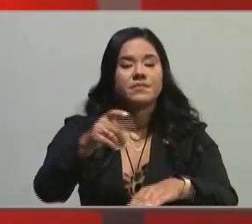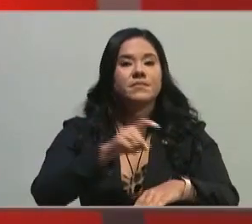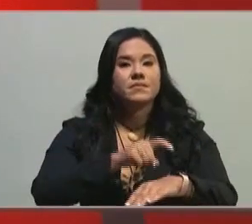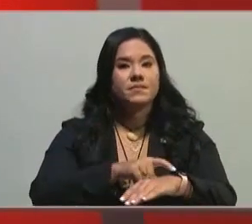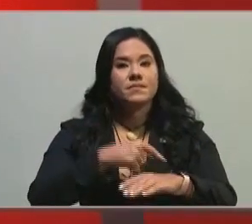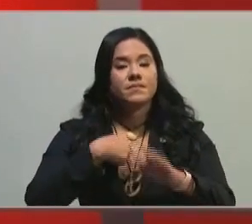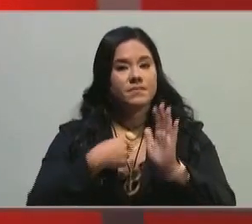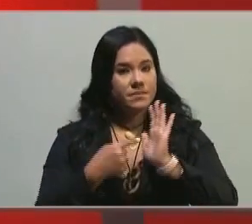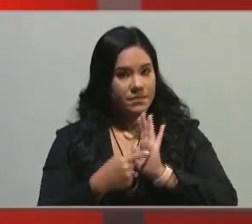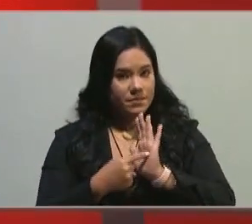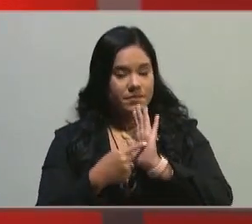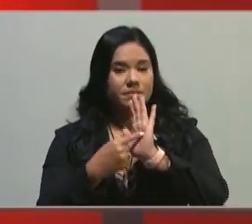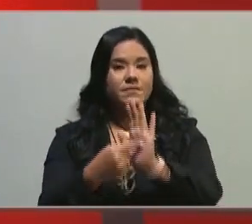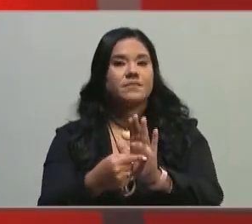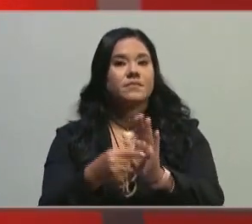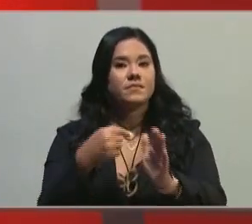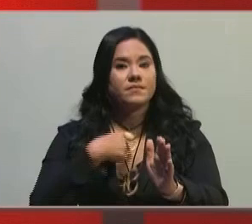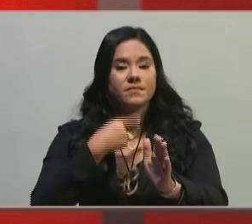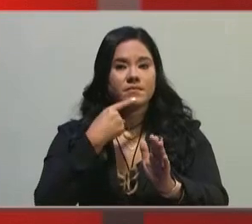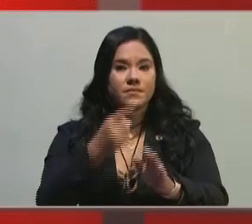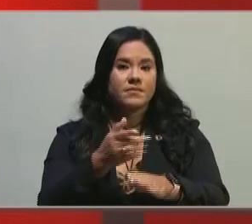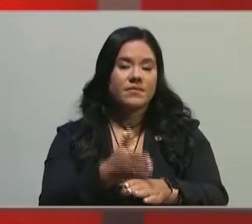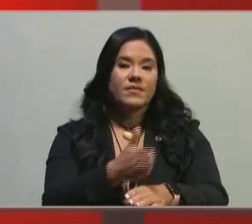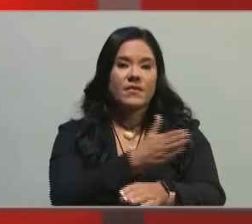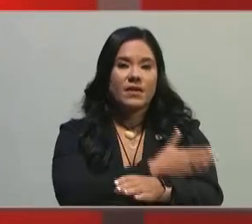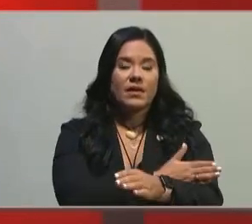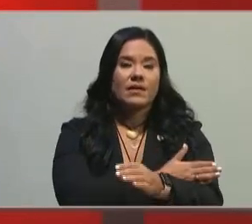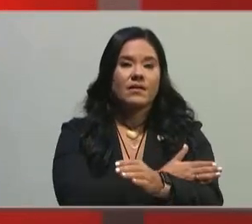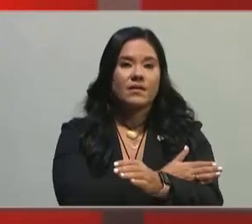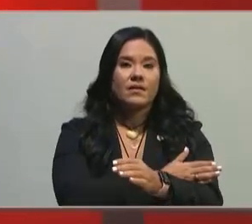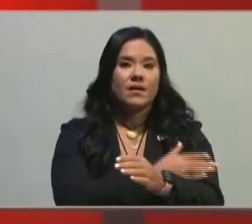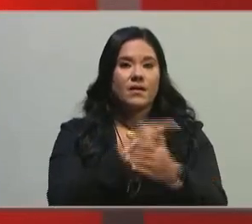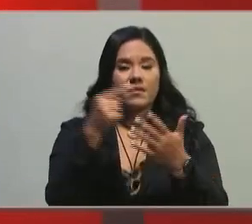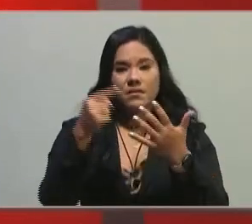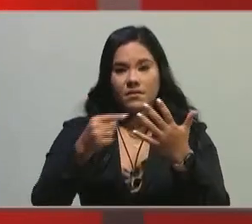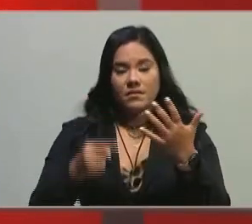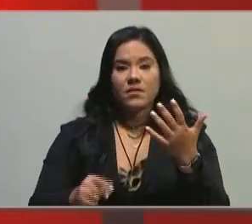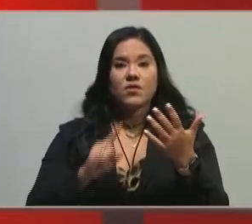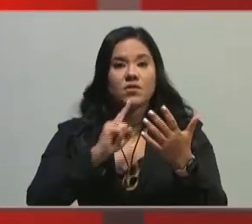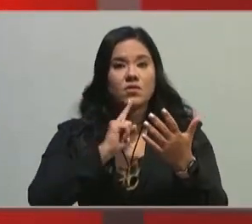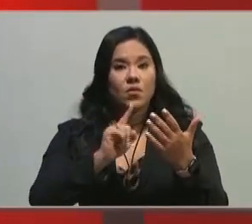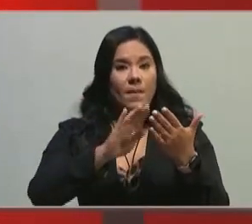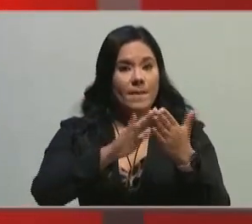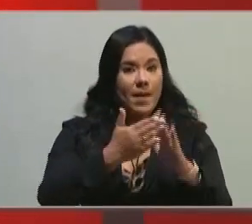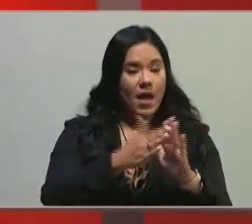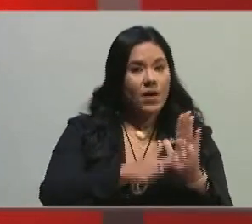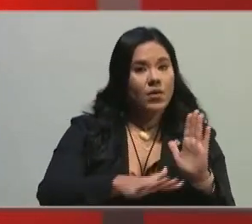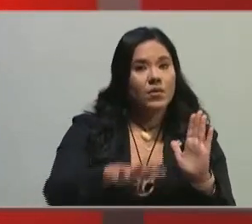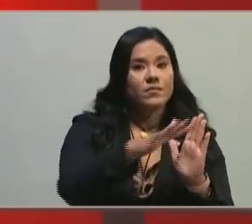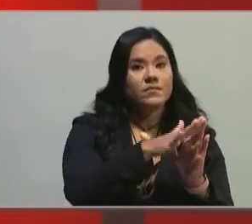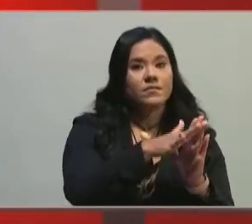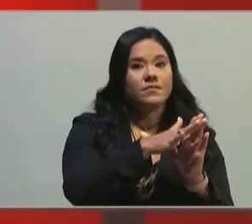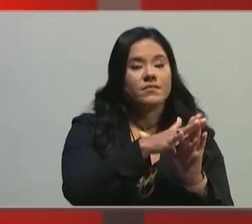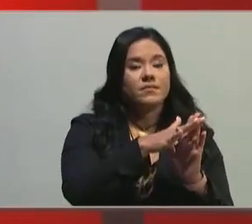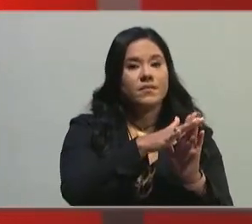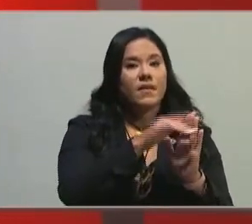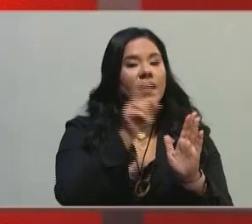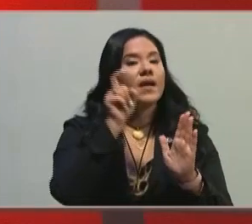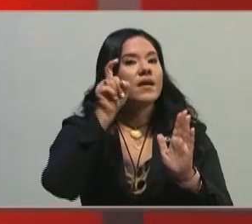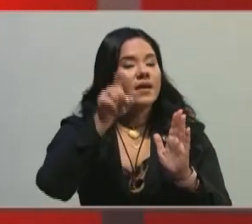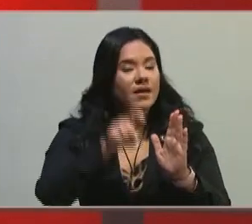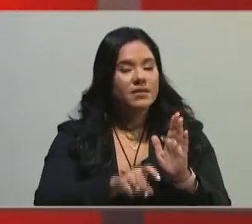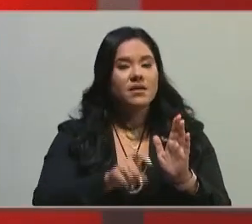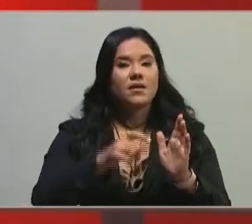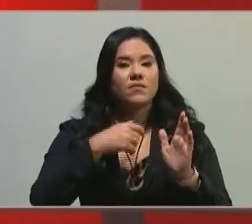representan como te dije anterior esas sectores esos barrios pues tenían que hacer